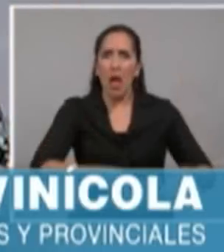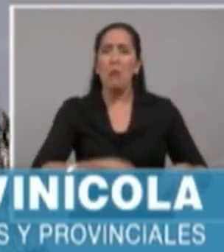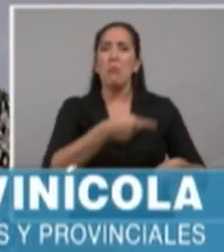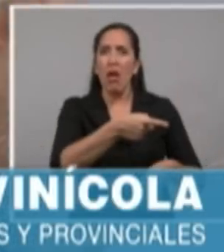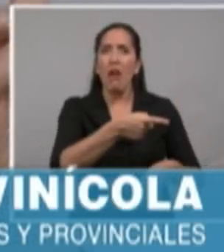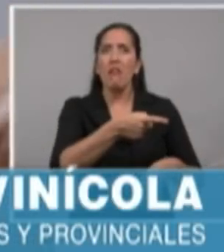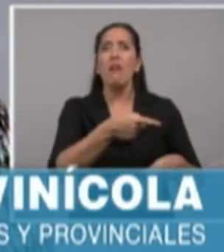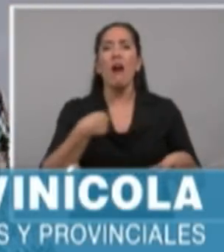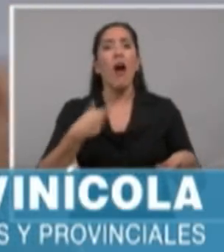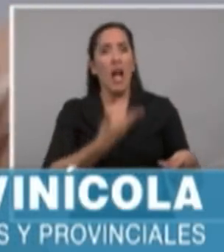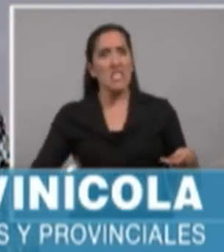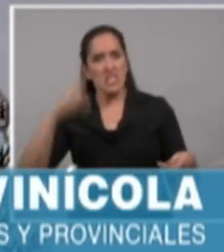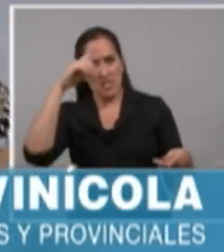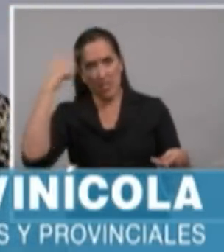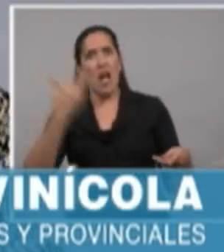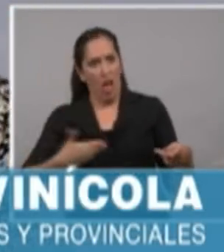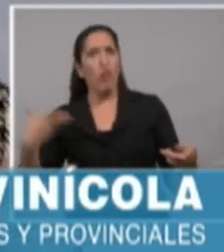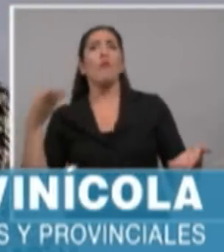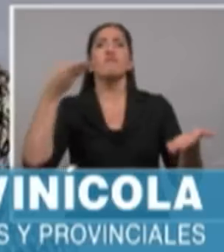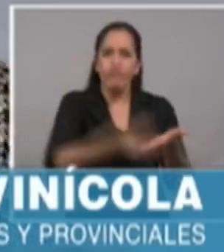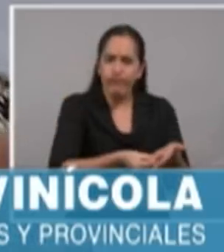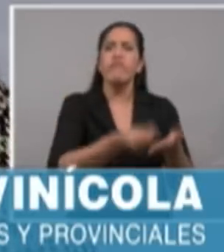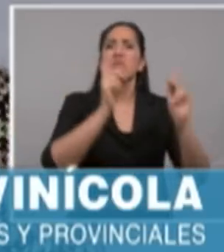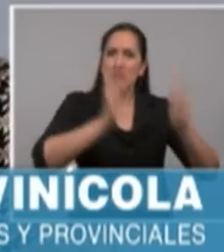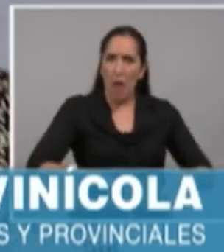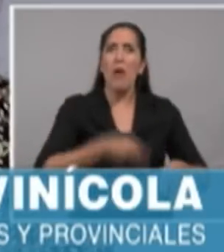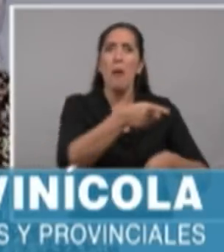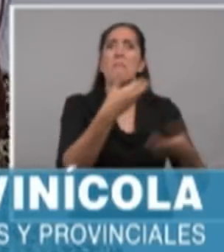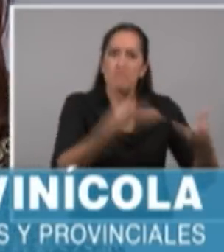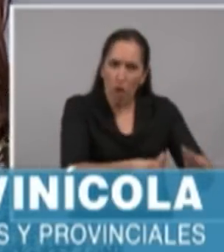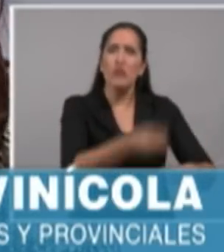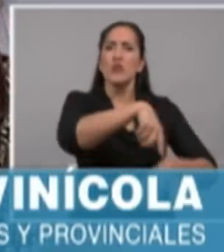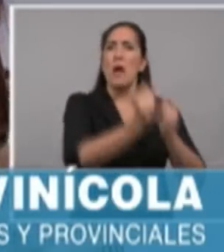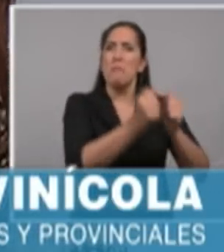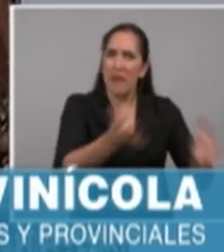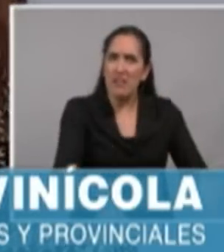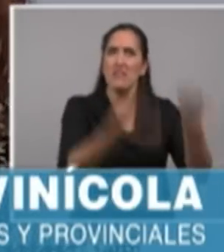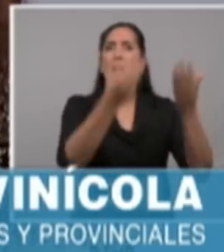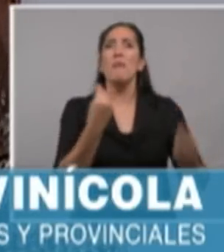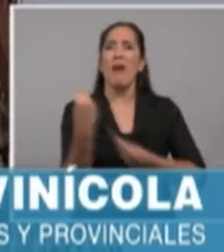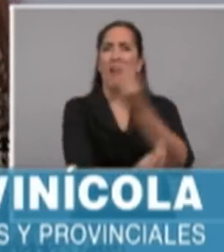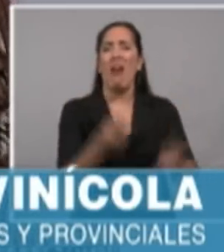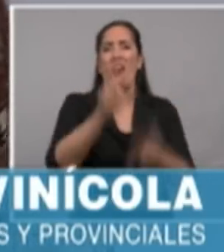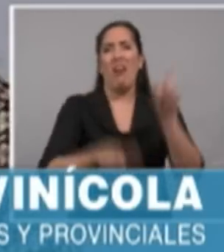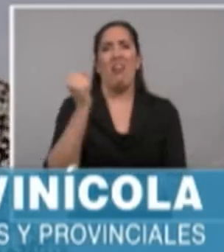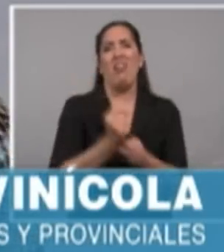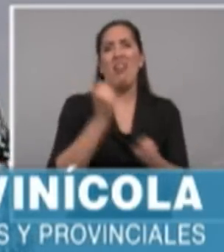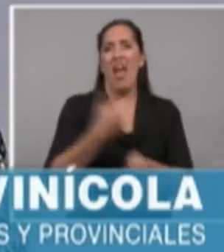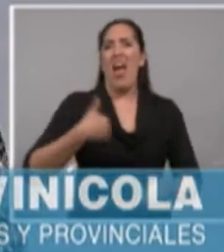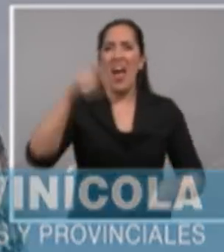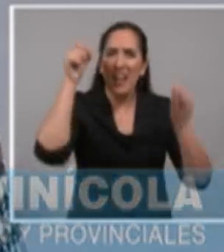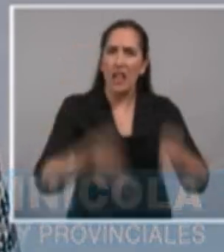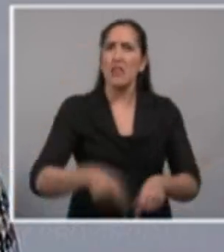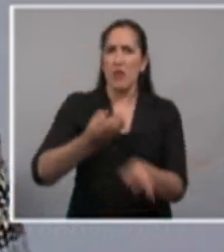presente el Estado para sostener esas empresas privadas que generan trabajo para obreros argentinos